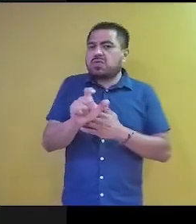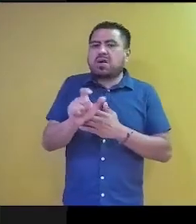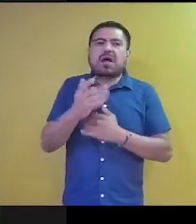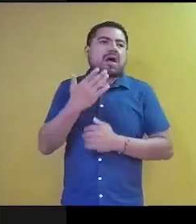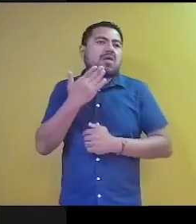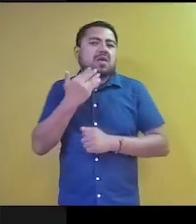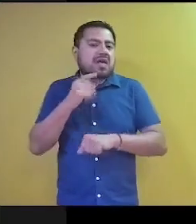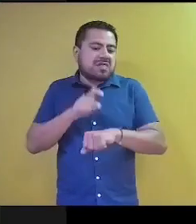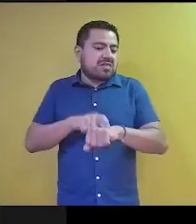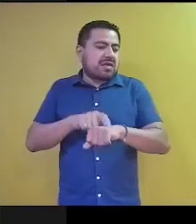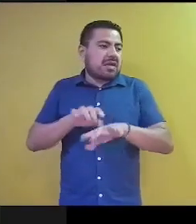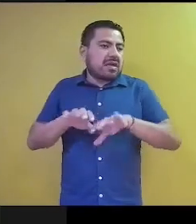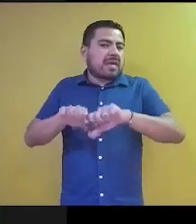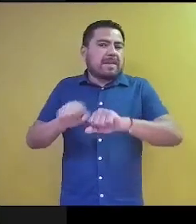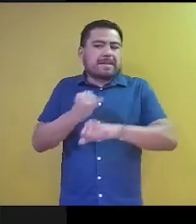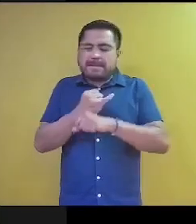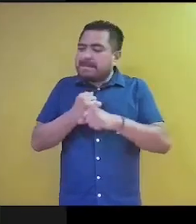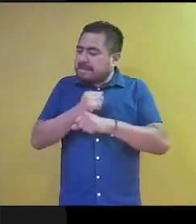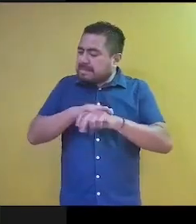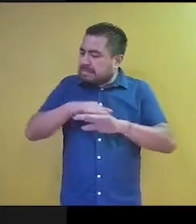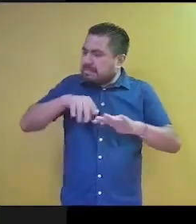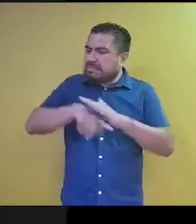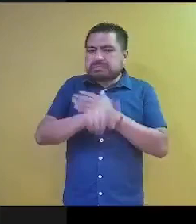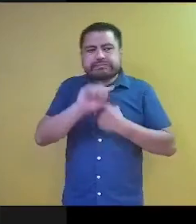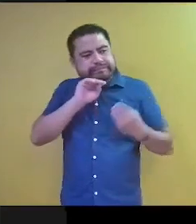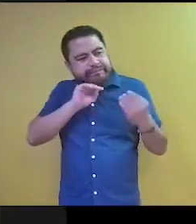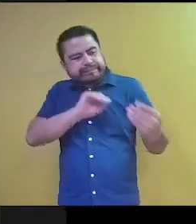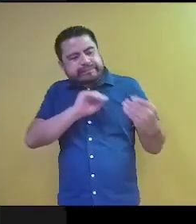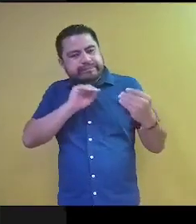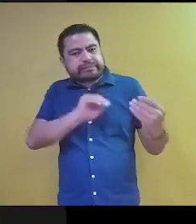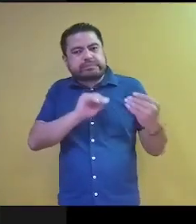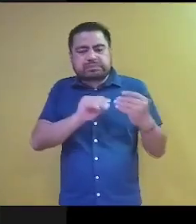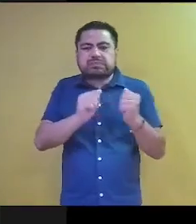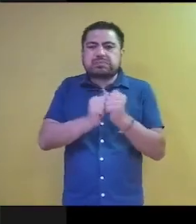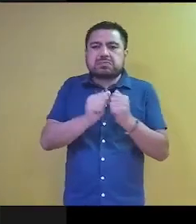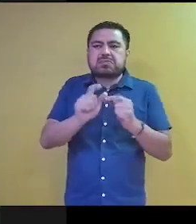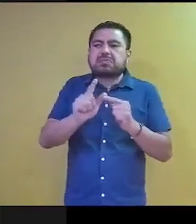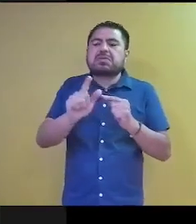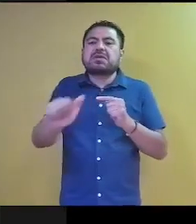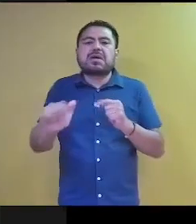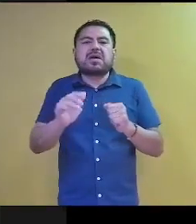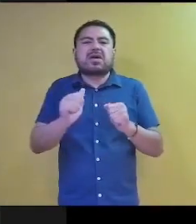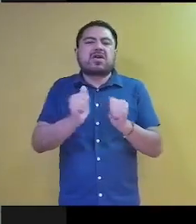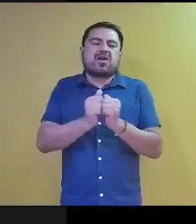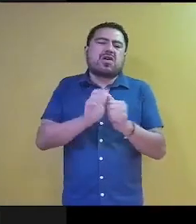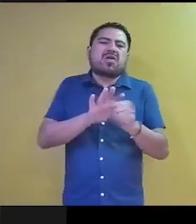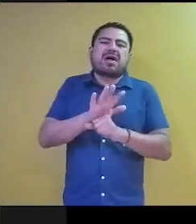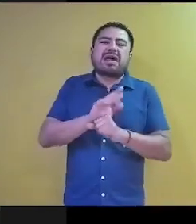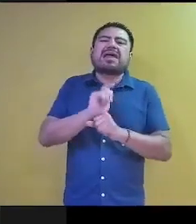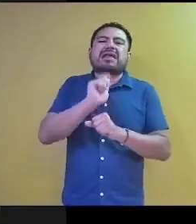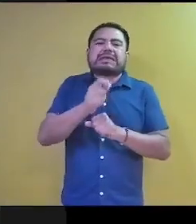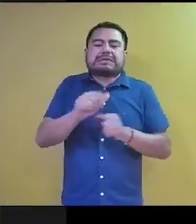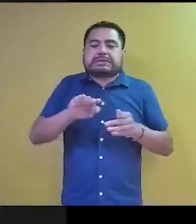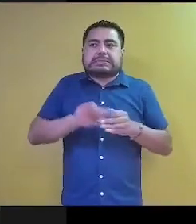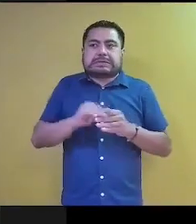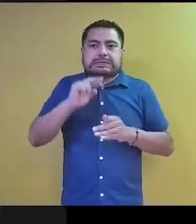tuvimos tiempo de analizar y de discutir con posterioridad por el término tan